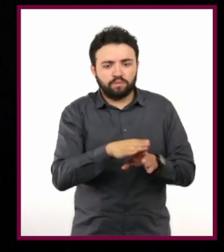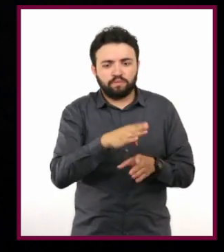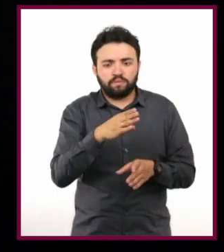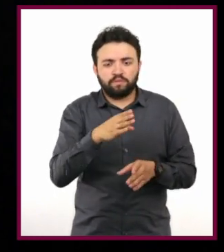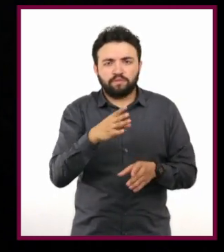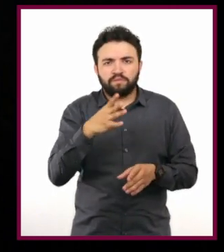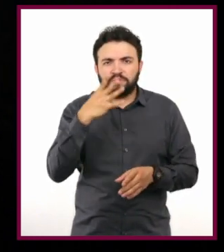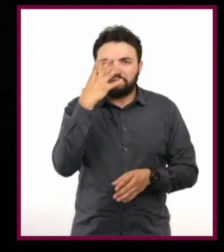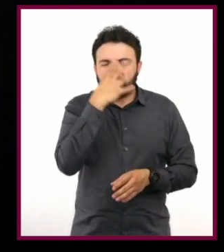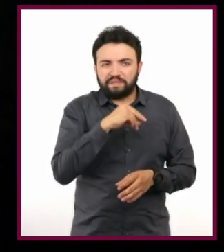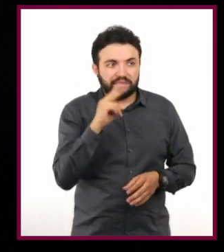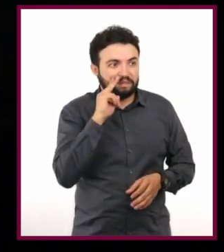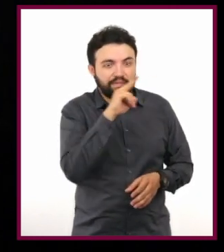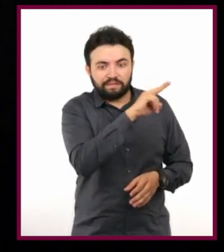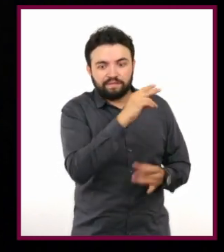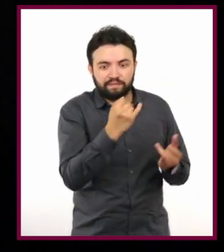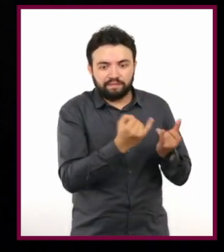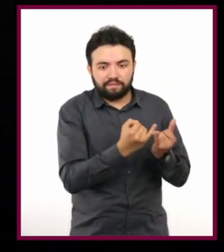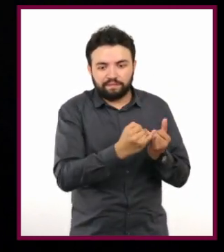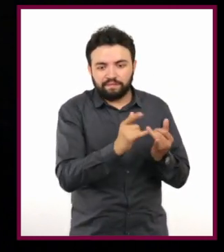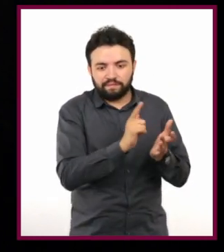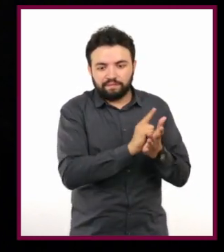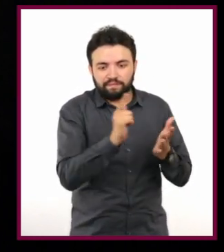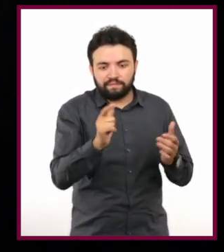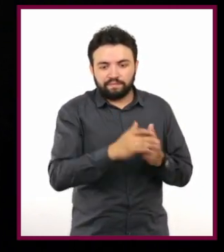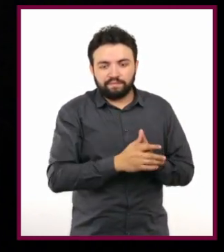joyas, como esta.